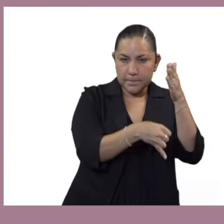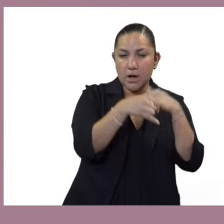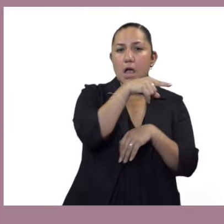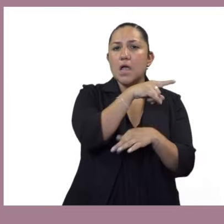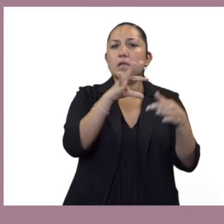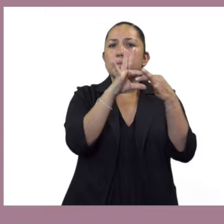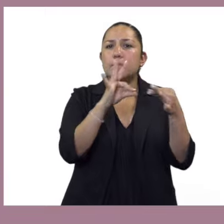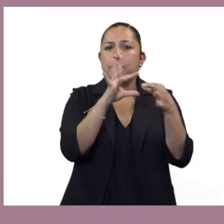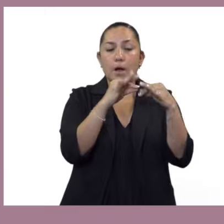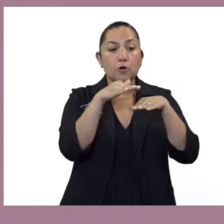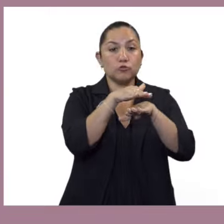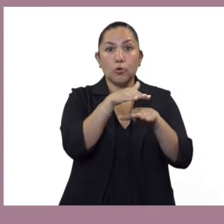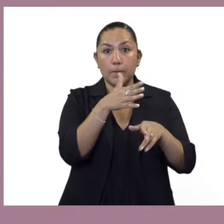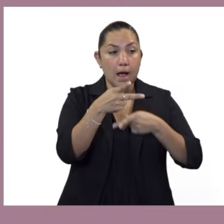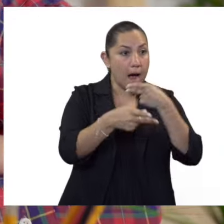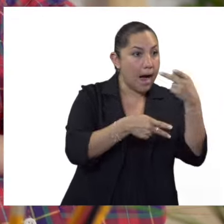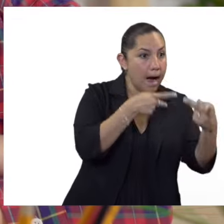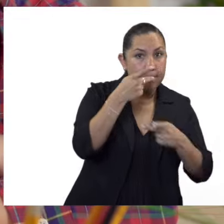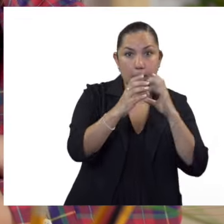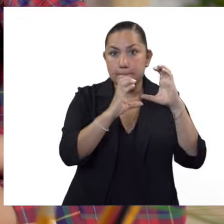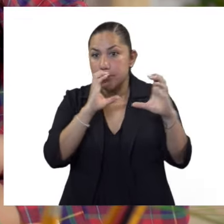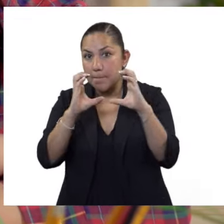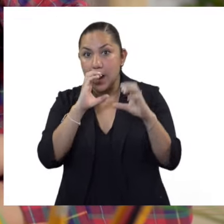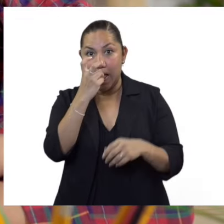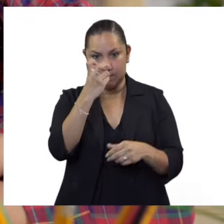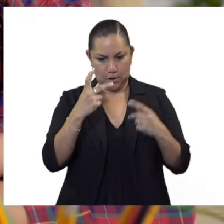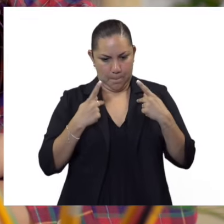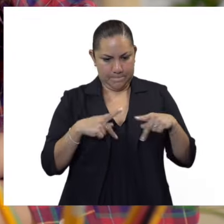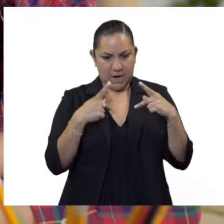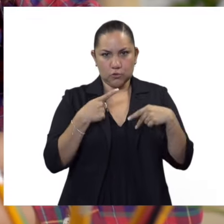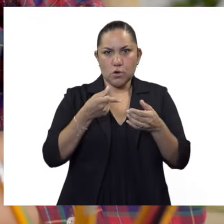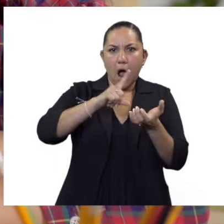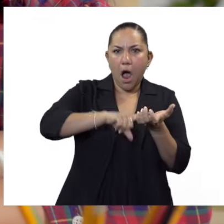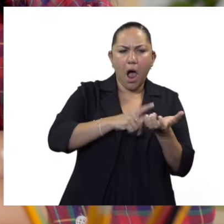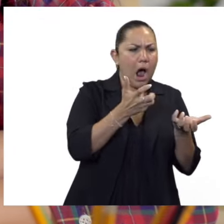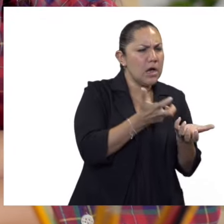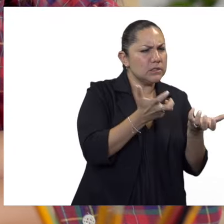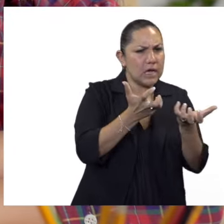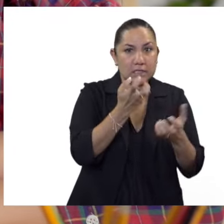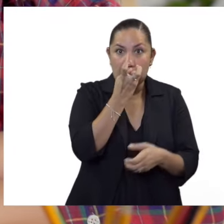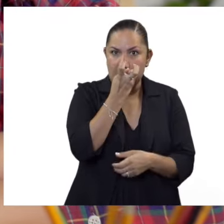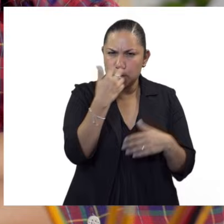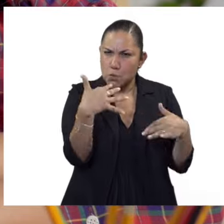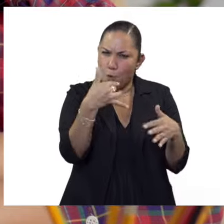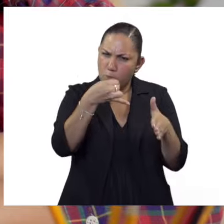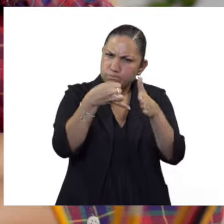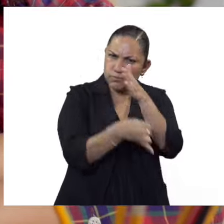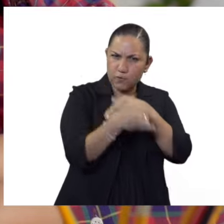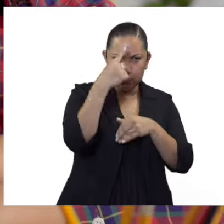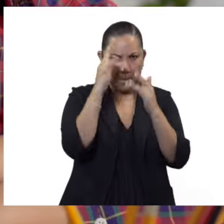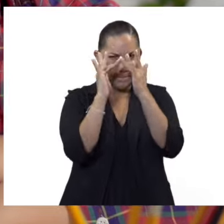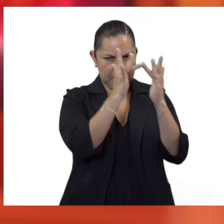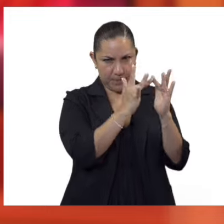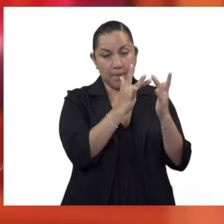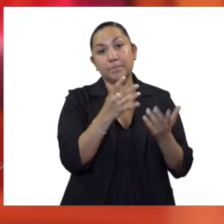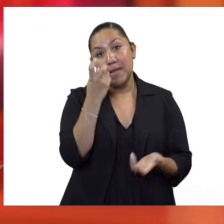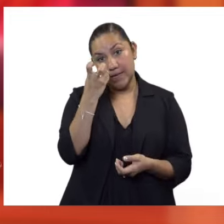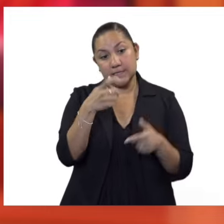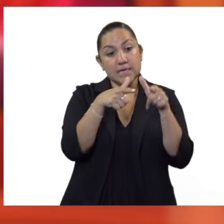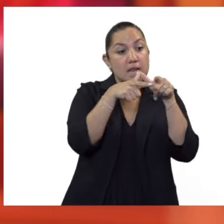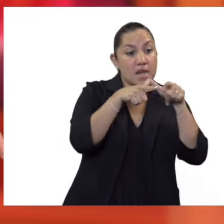del habla se convirtieron en el medio más sofisticado del ser humano gracias al desarrollo del lenguaje pronto